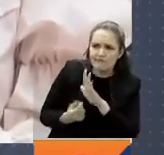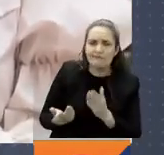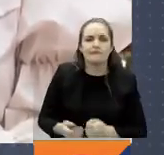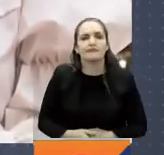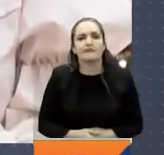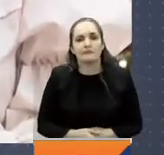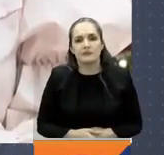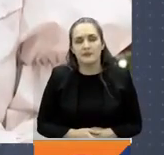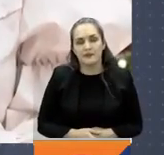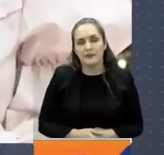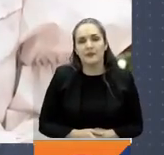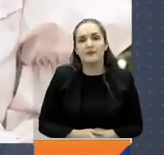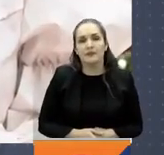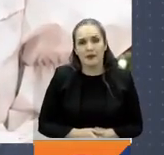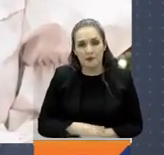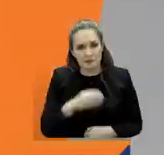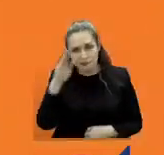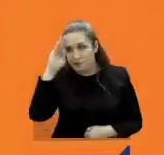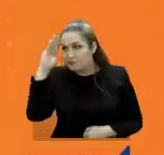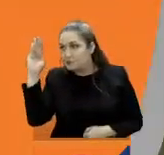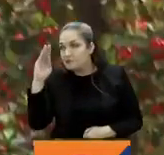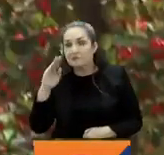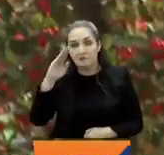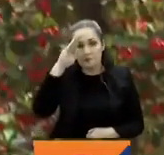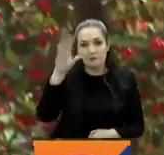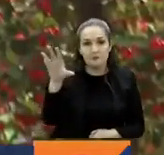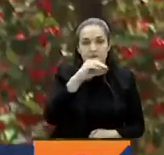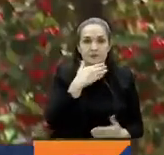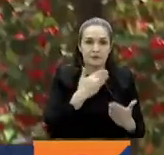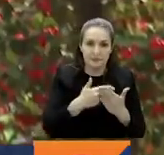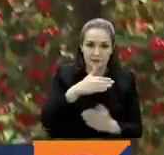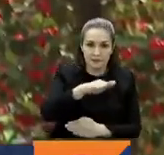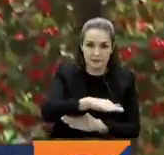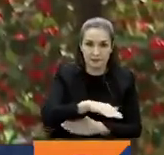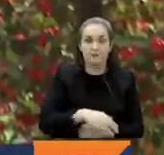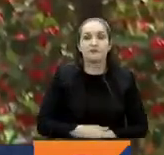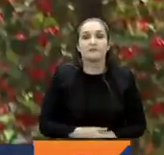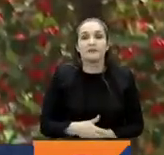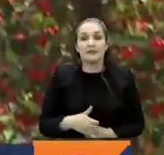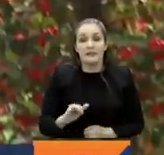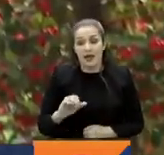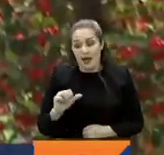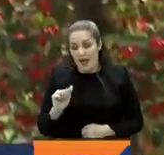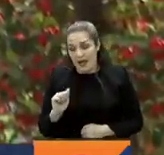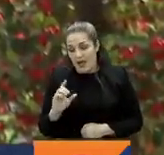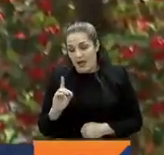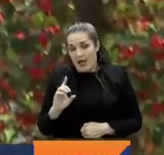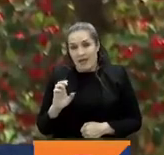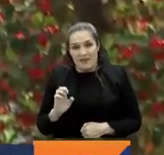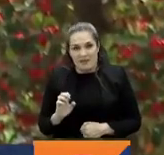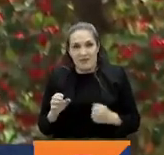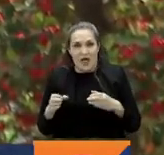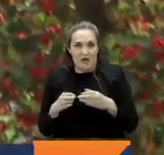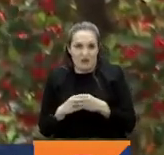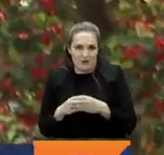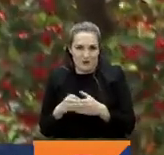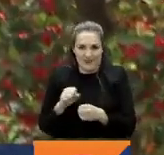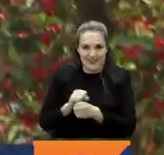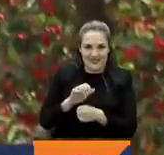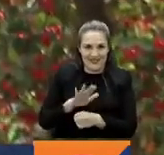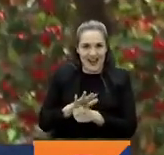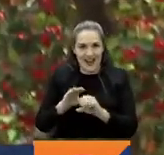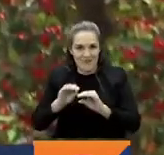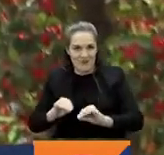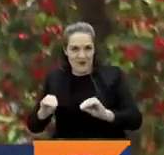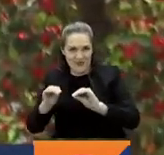José Fernando, televidentes, muy buenas tardes. Pese a que FECODE y la ADE convocaron movilizaciones para el día de mañana, los colegios estarán